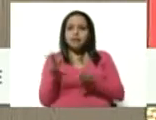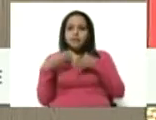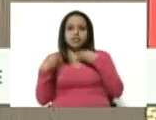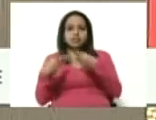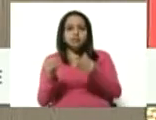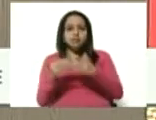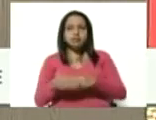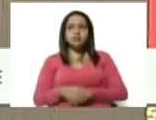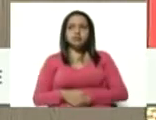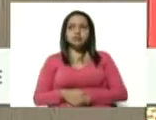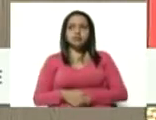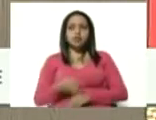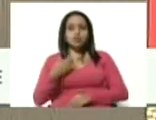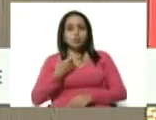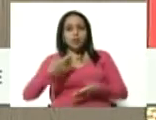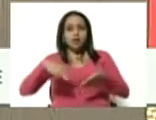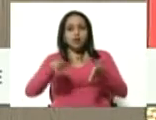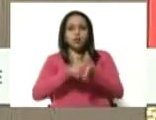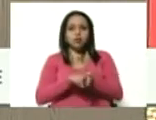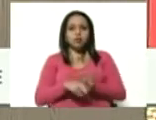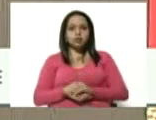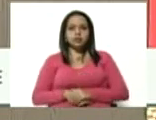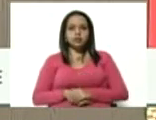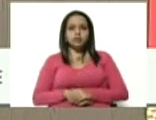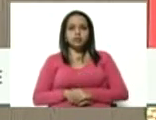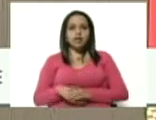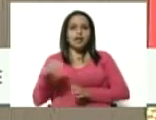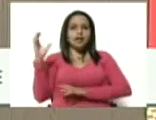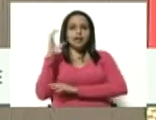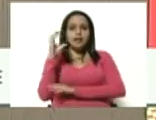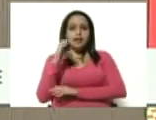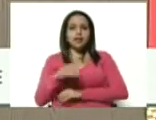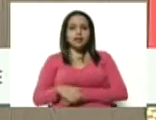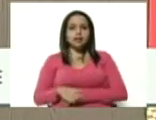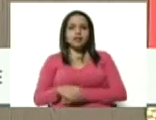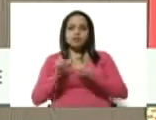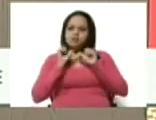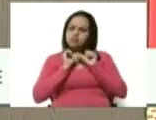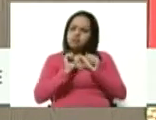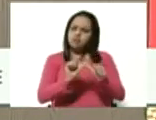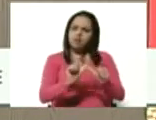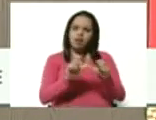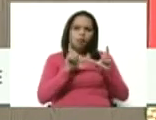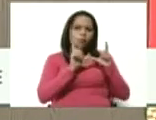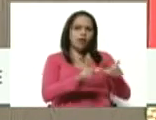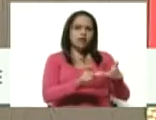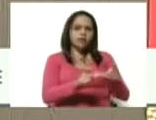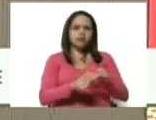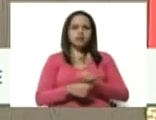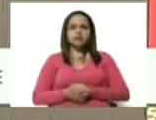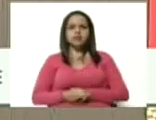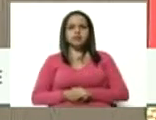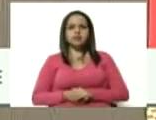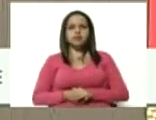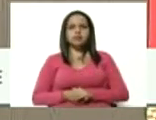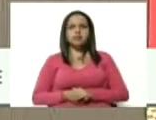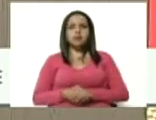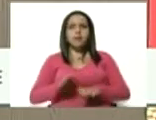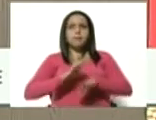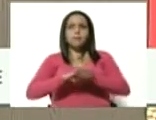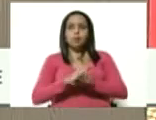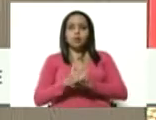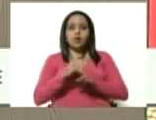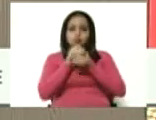flexibilización. Voy a recordar, en el Distrito Capital se mantiene en cuarentena radical, porque el virus